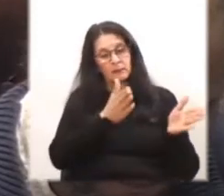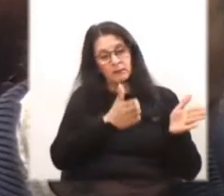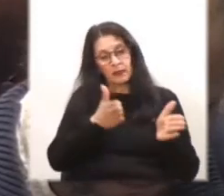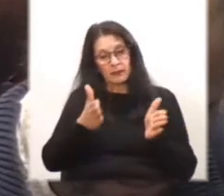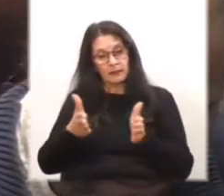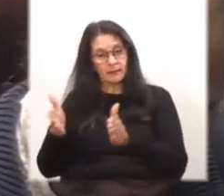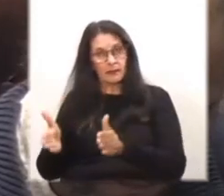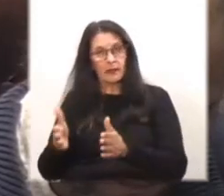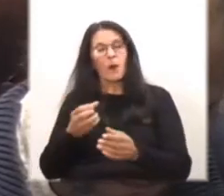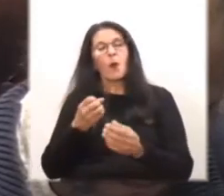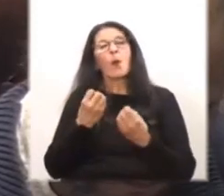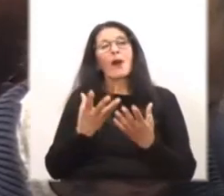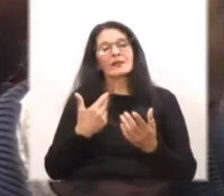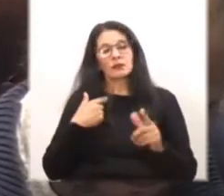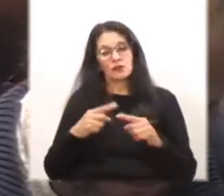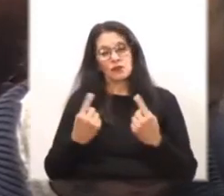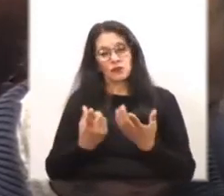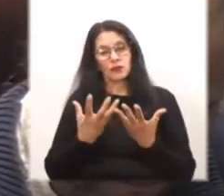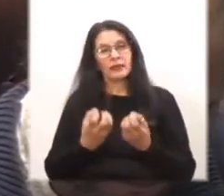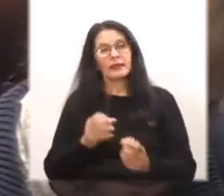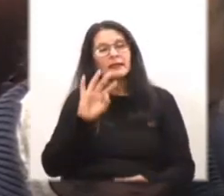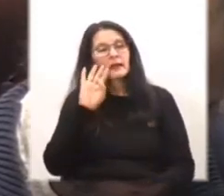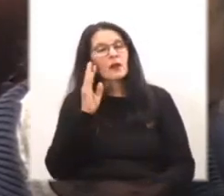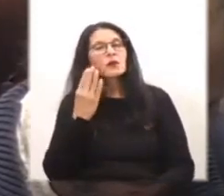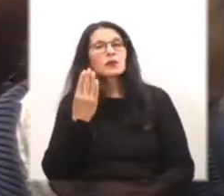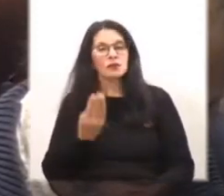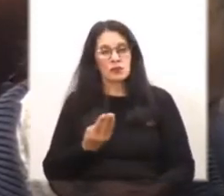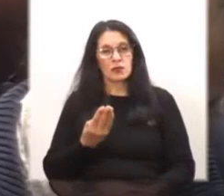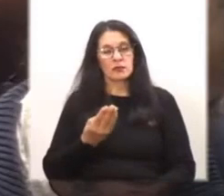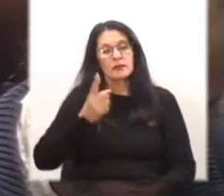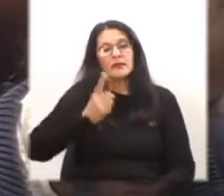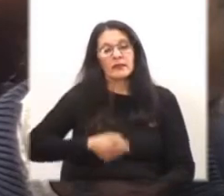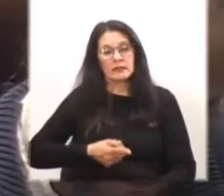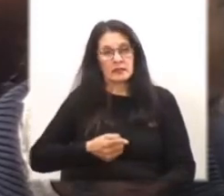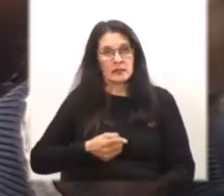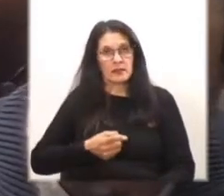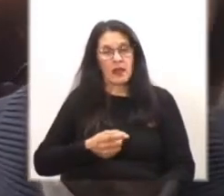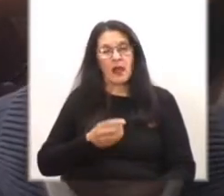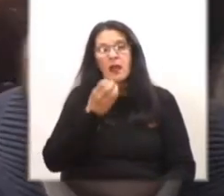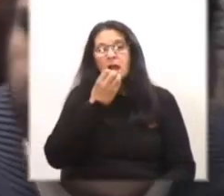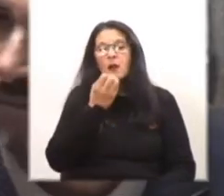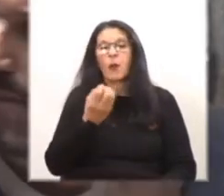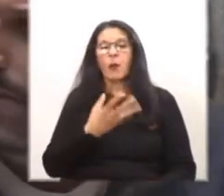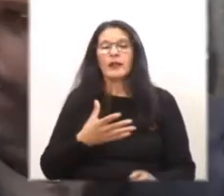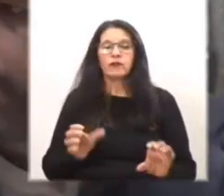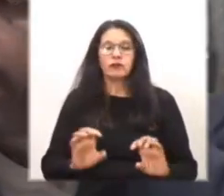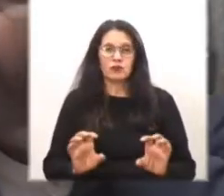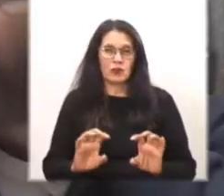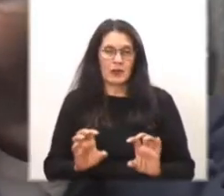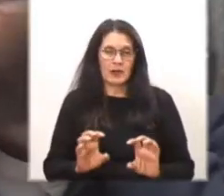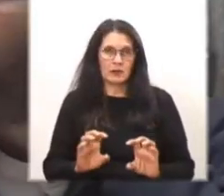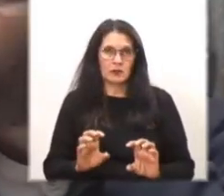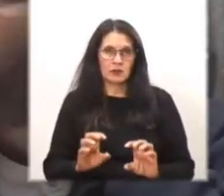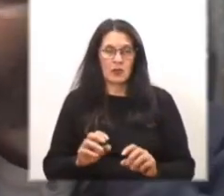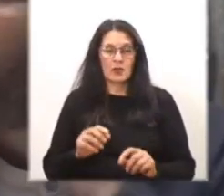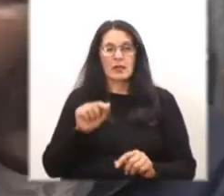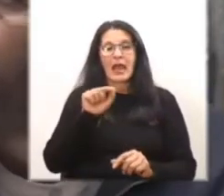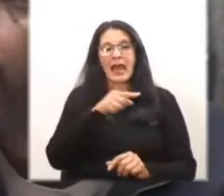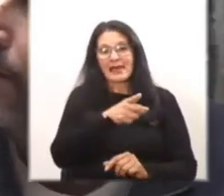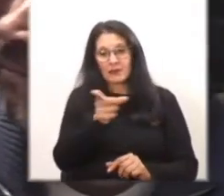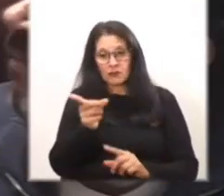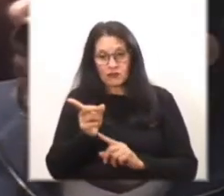cuando queremos reconocer decididamente a los buenos funcionarios,